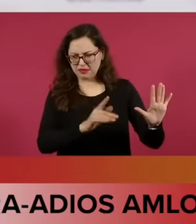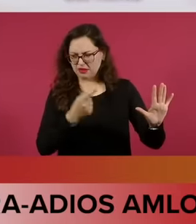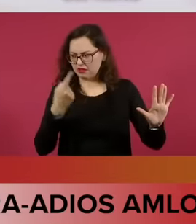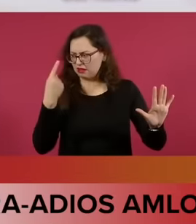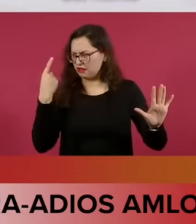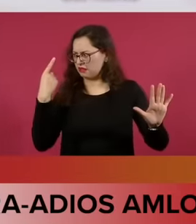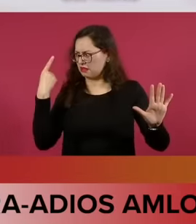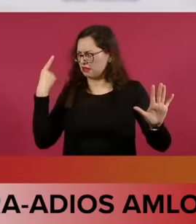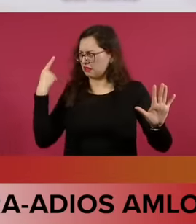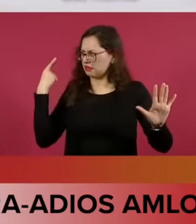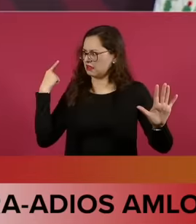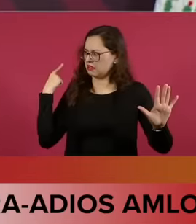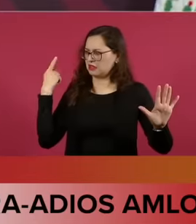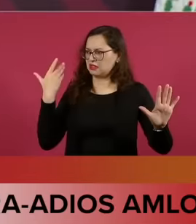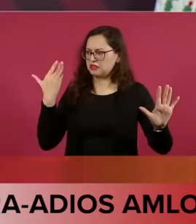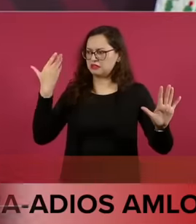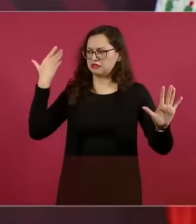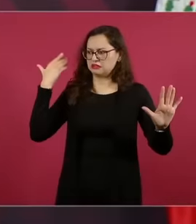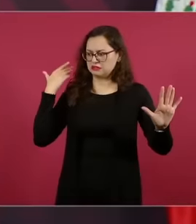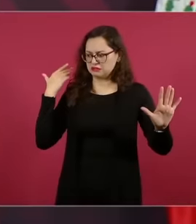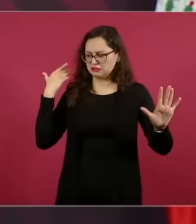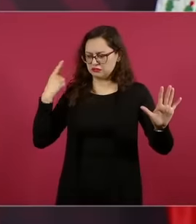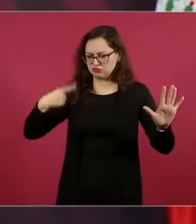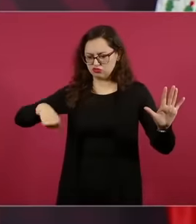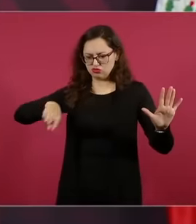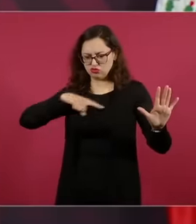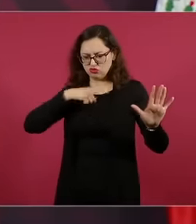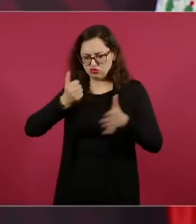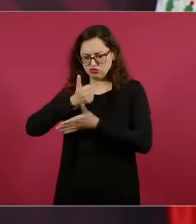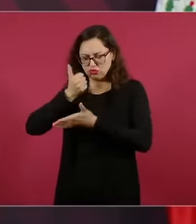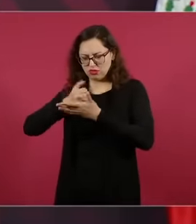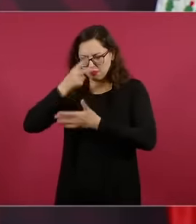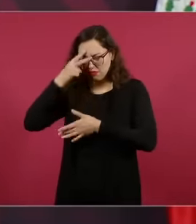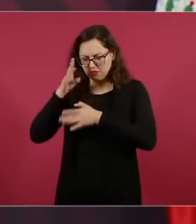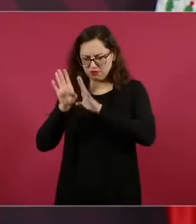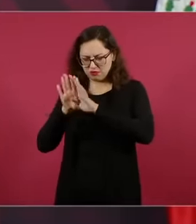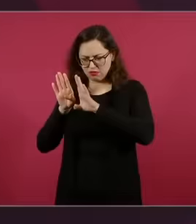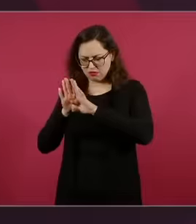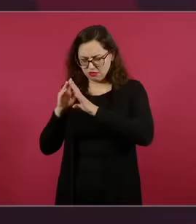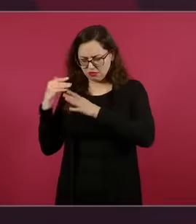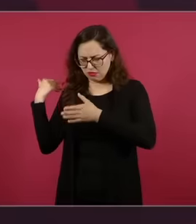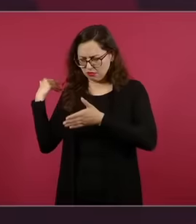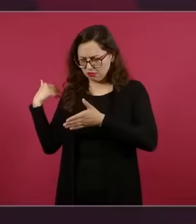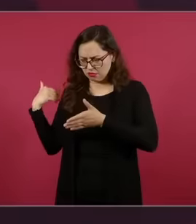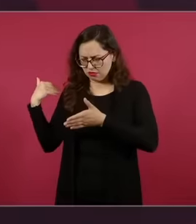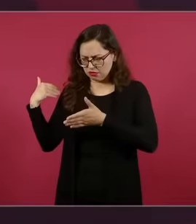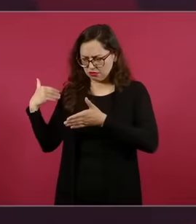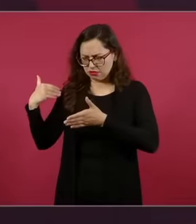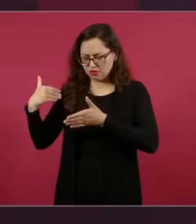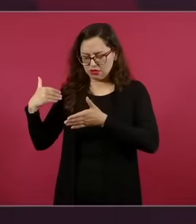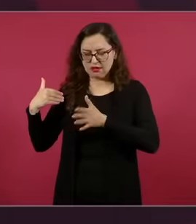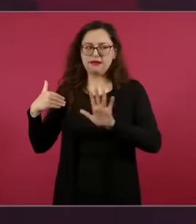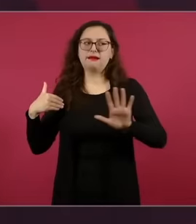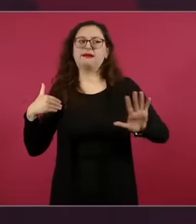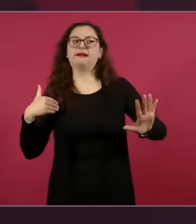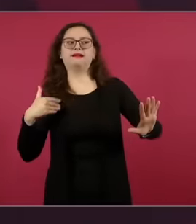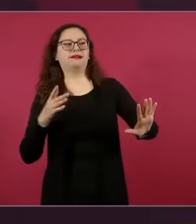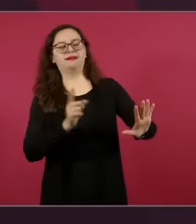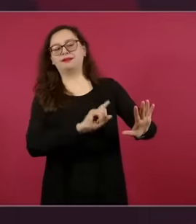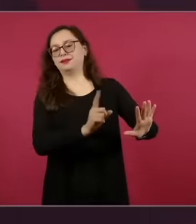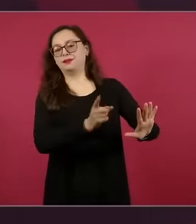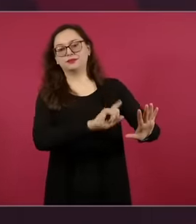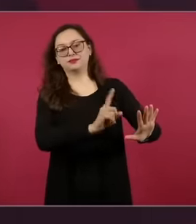sus convicciones, se dio cuenta de que iba a